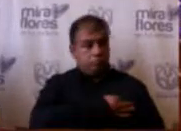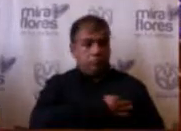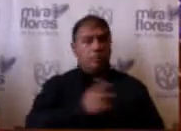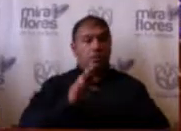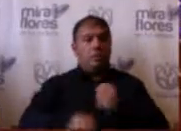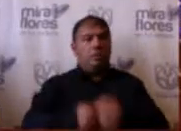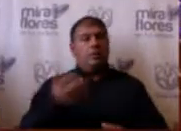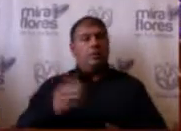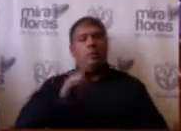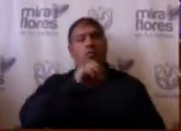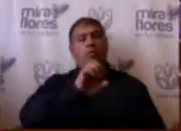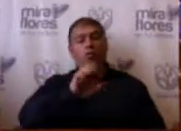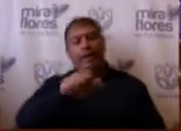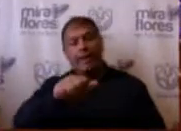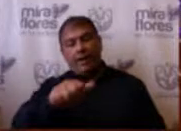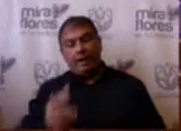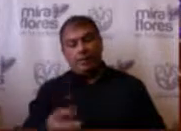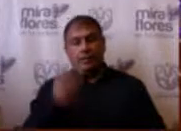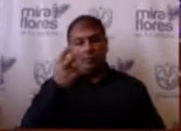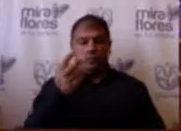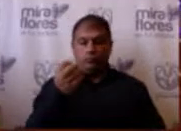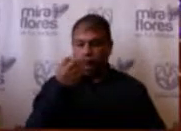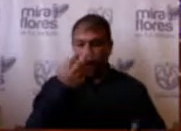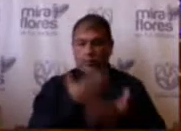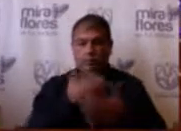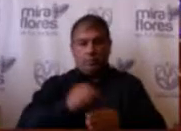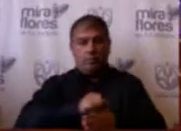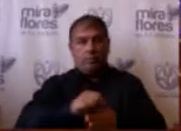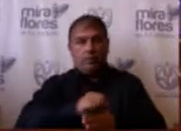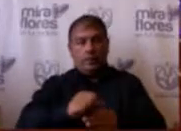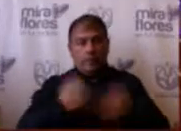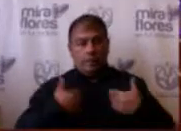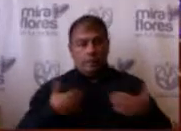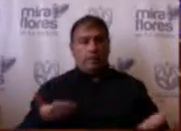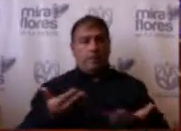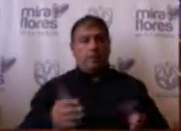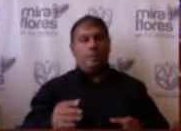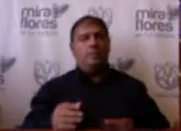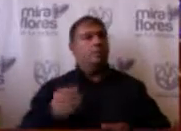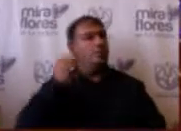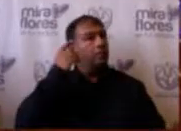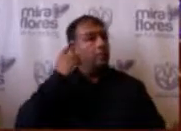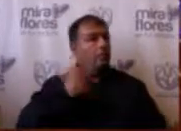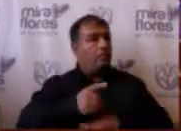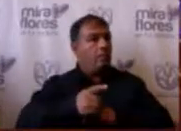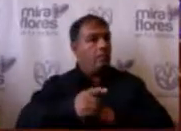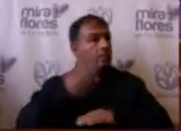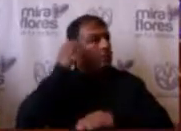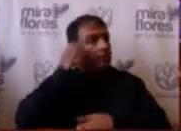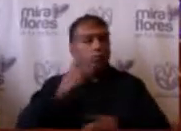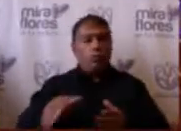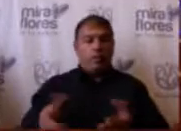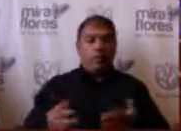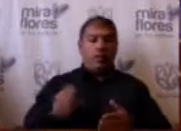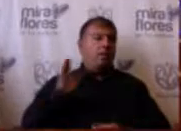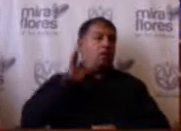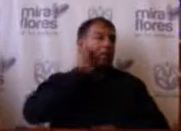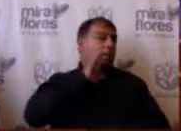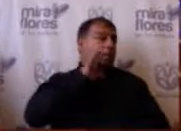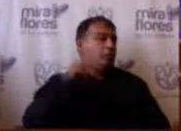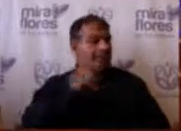de la oea a dos buenas prácticas que tenemos aquí miraflores una de las prácticas es basura que no es